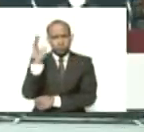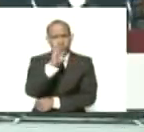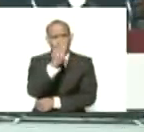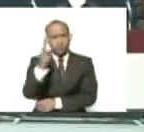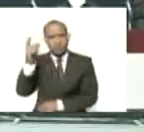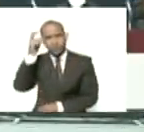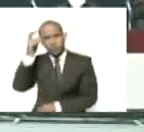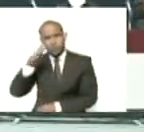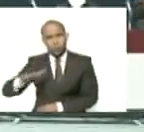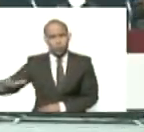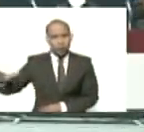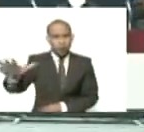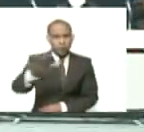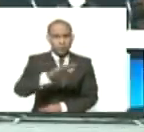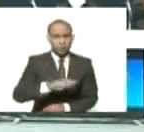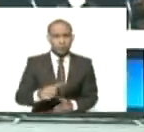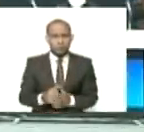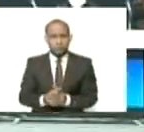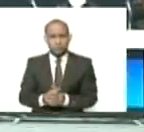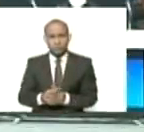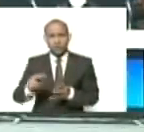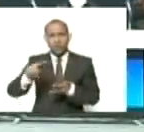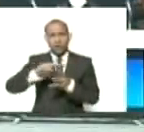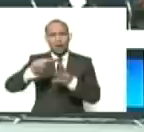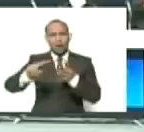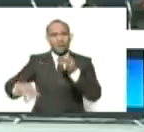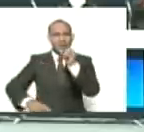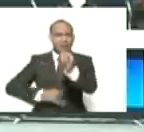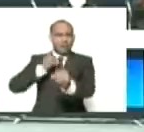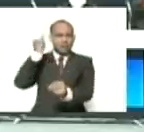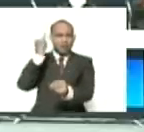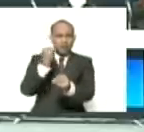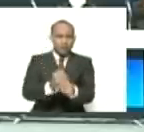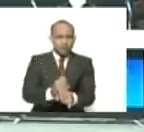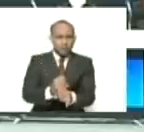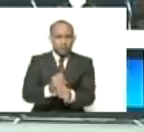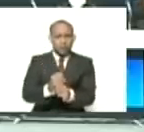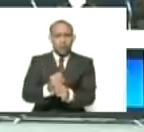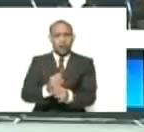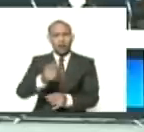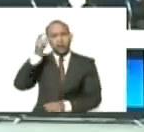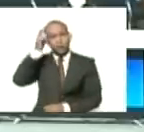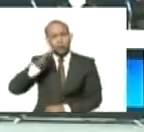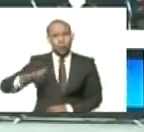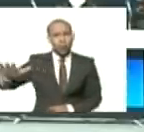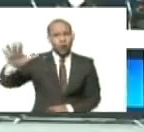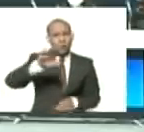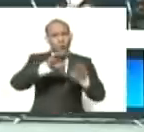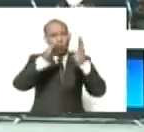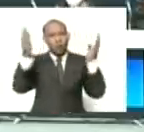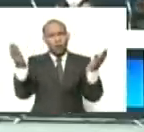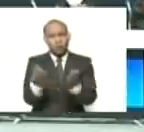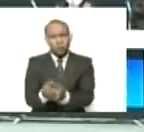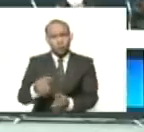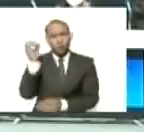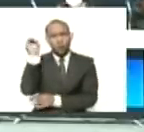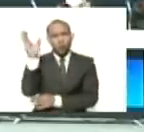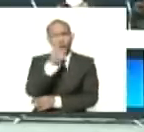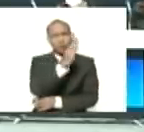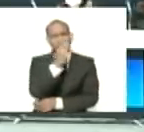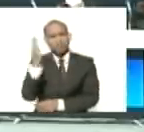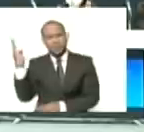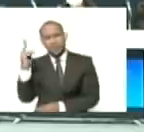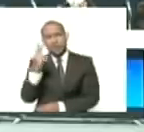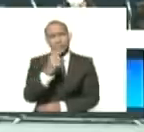de los Pueblos a nivel internacional, de los pueblos del mundo. Congreso Bicentenario de los Pueblos del